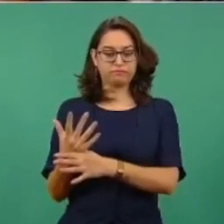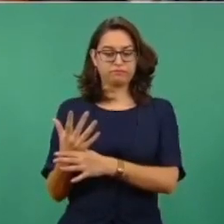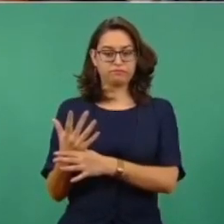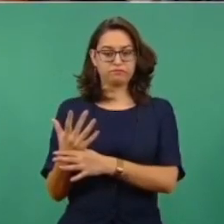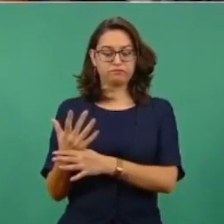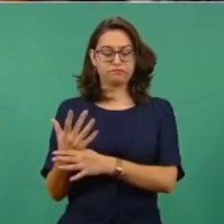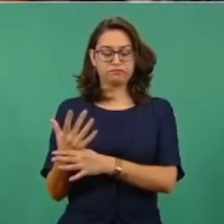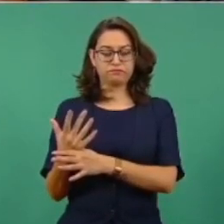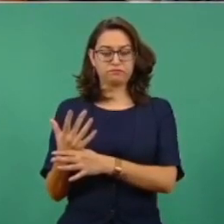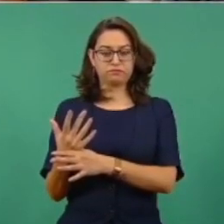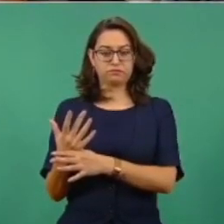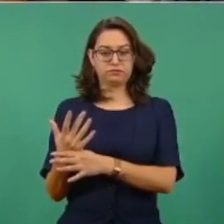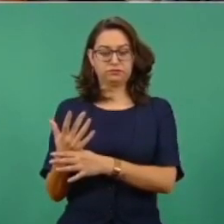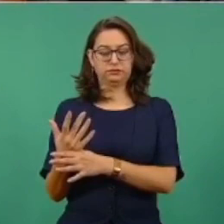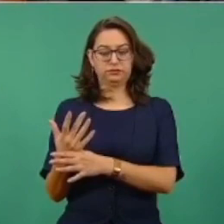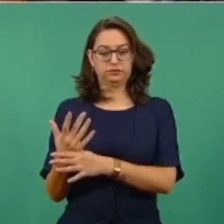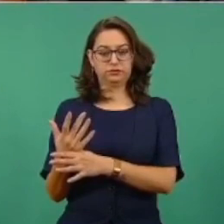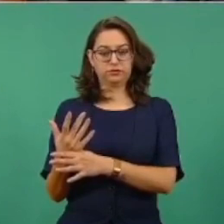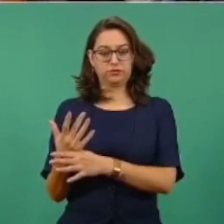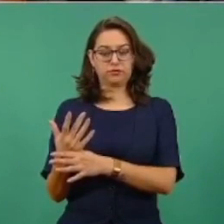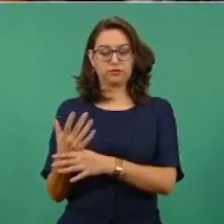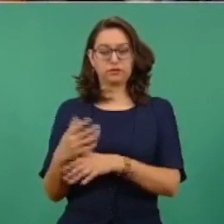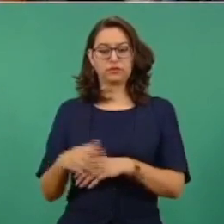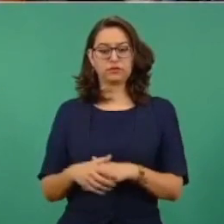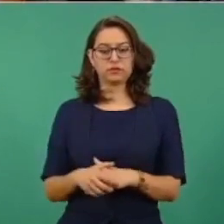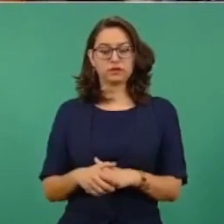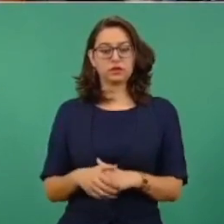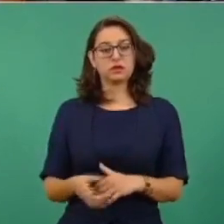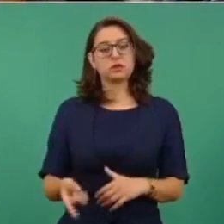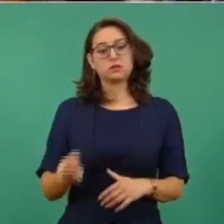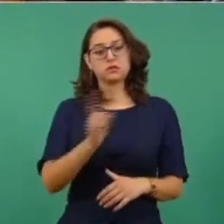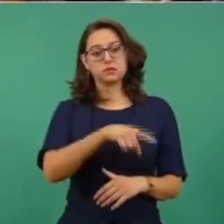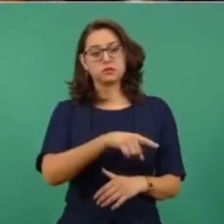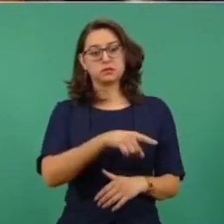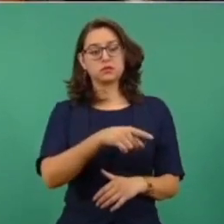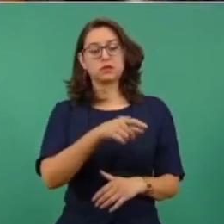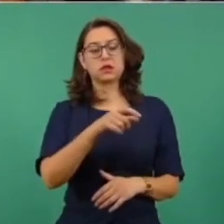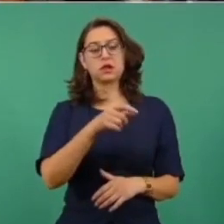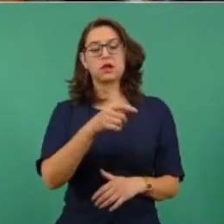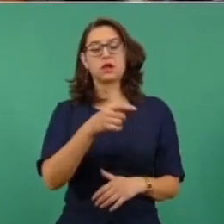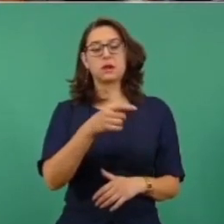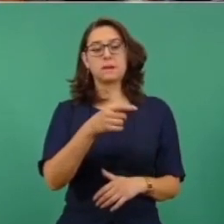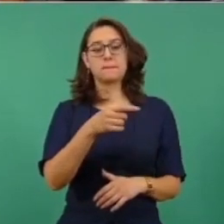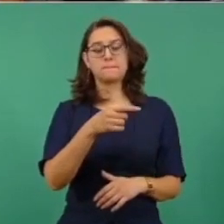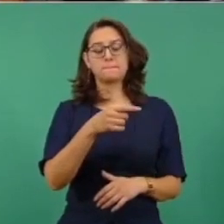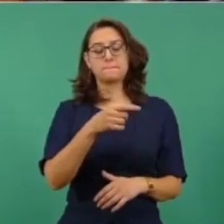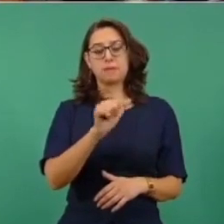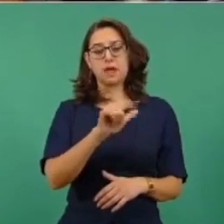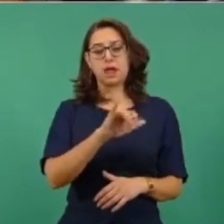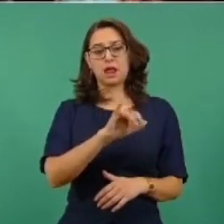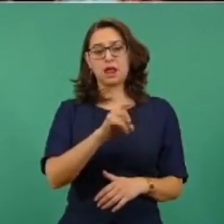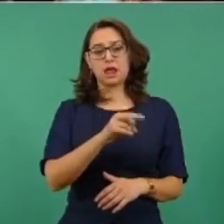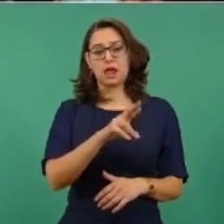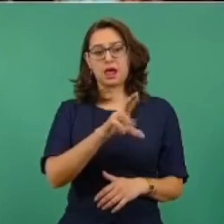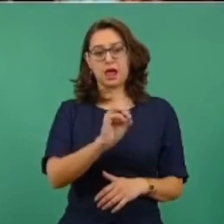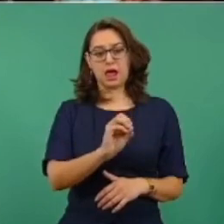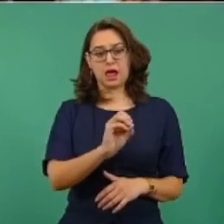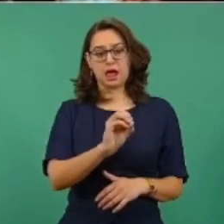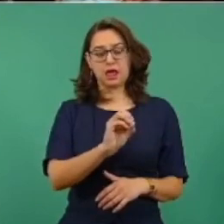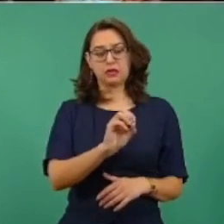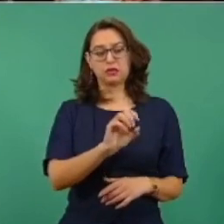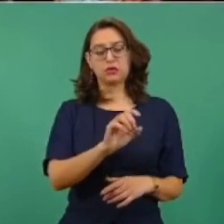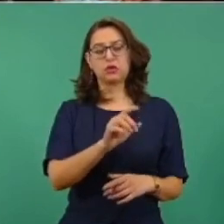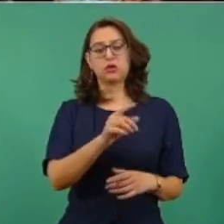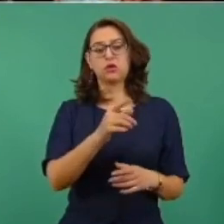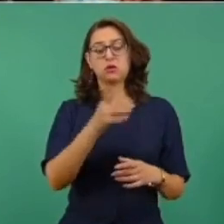Pulido Cueto le asegura el respaldo de Marcelo Ebrard Casabón, Dolores